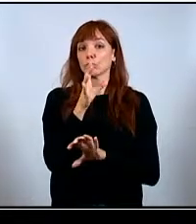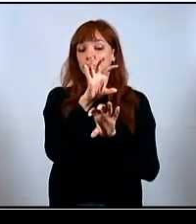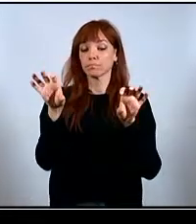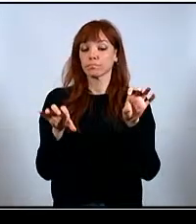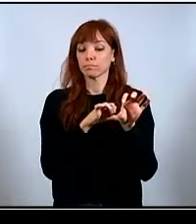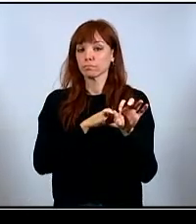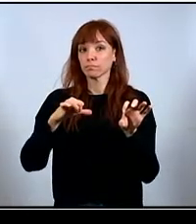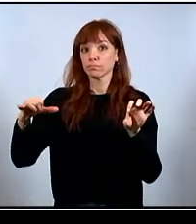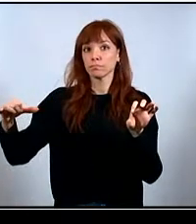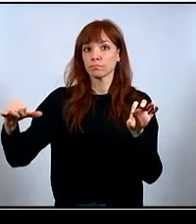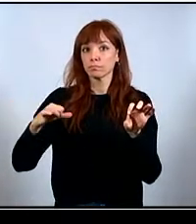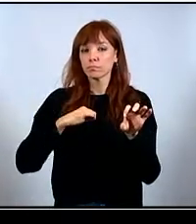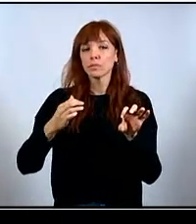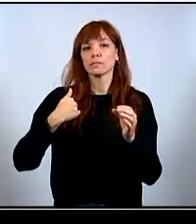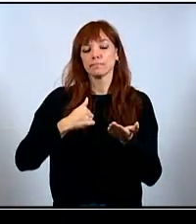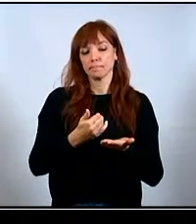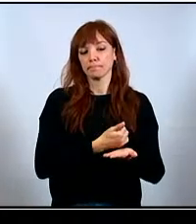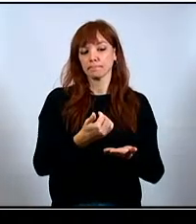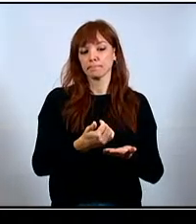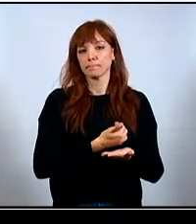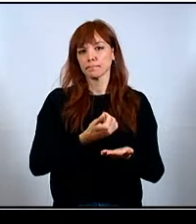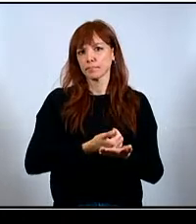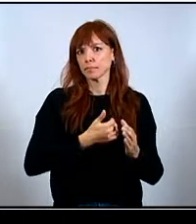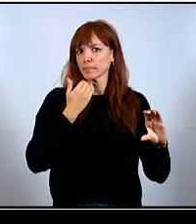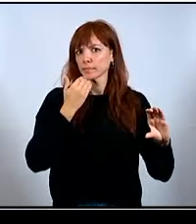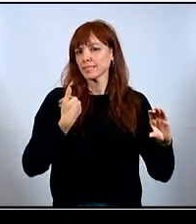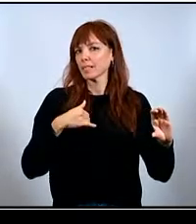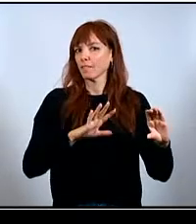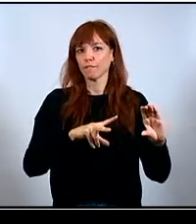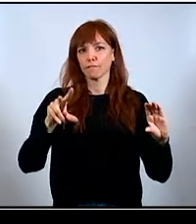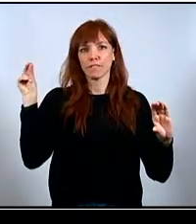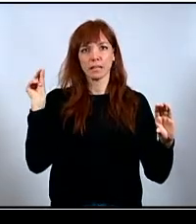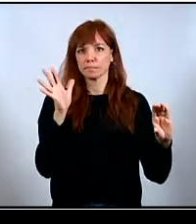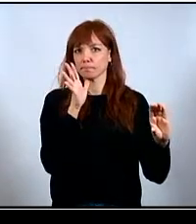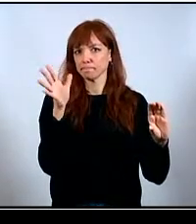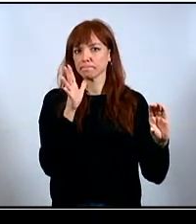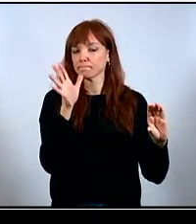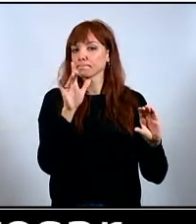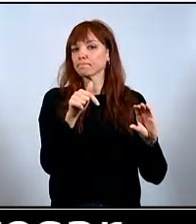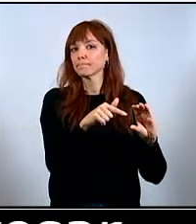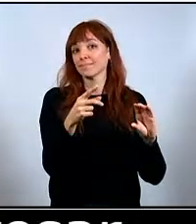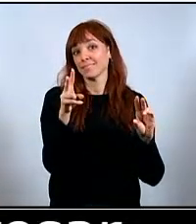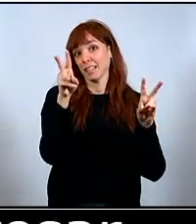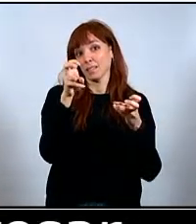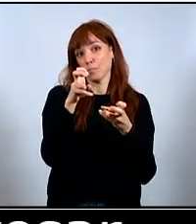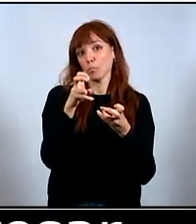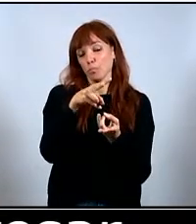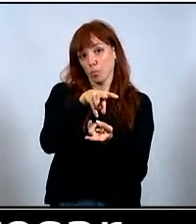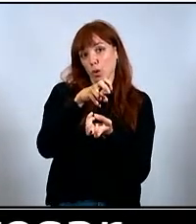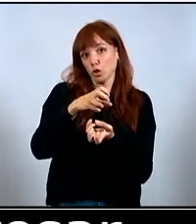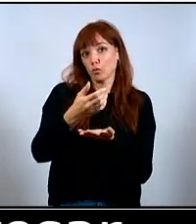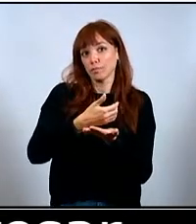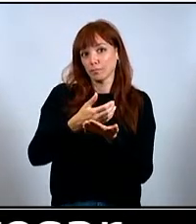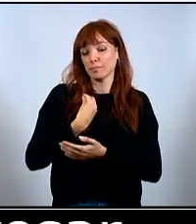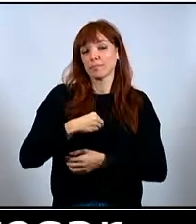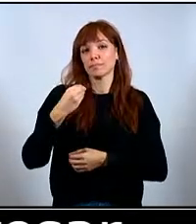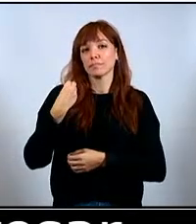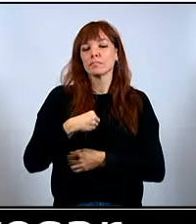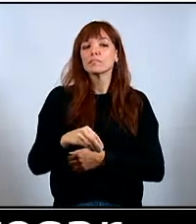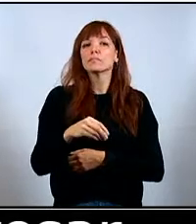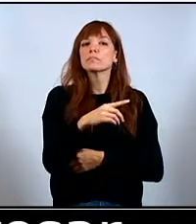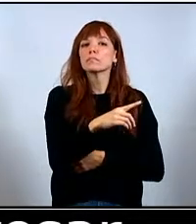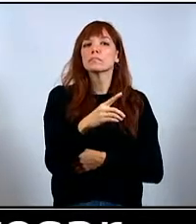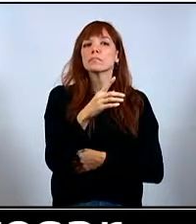autónomas dejemos de ingresar una parte importante correspondiente a esa recaudación, cuyo rendimiento se encuentra cedido en